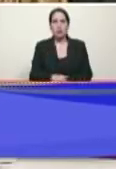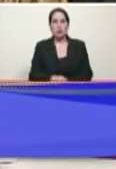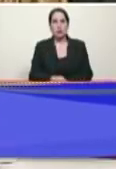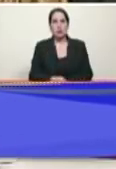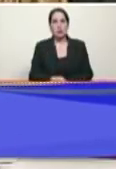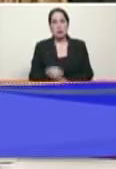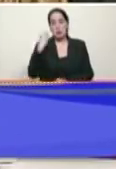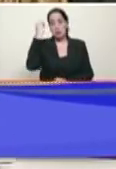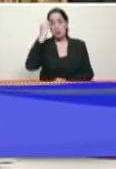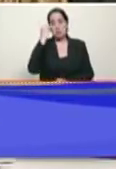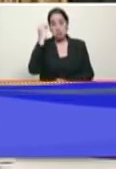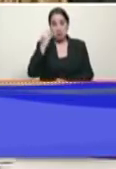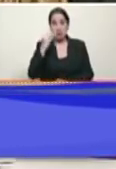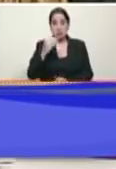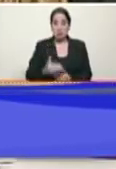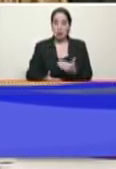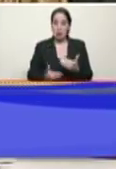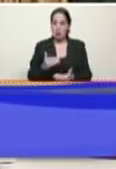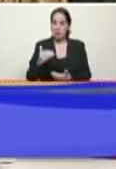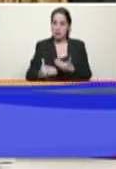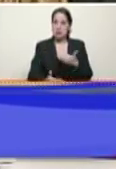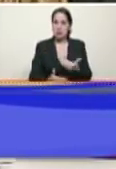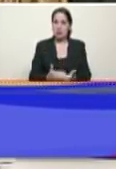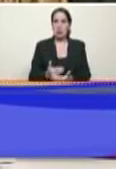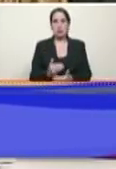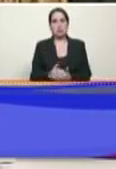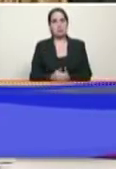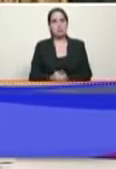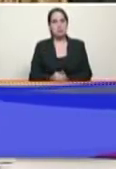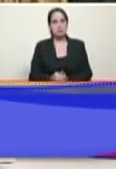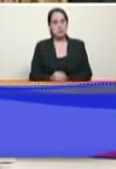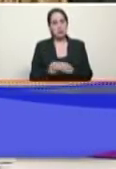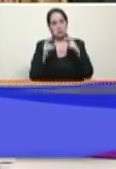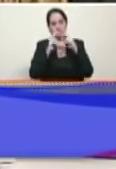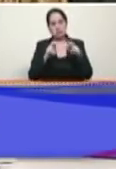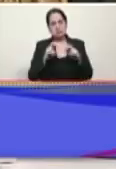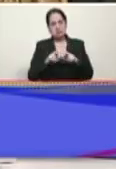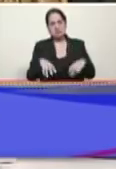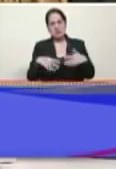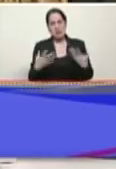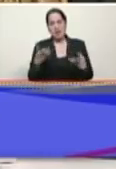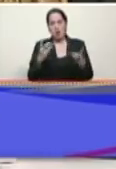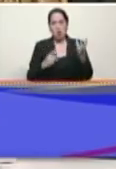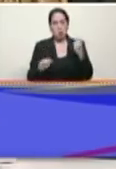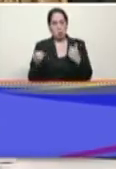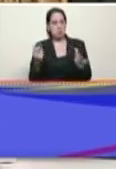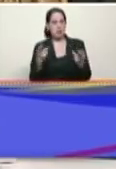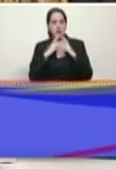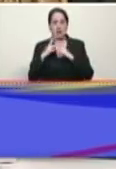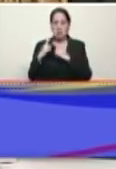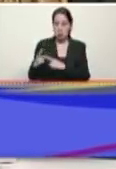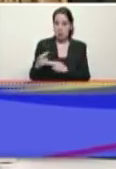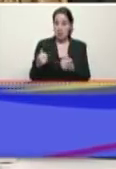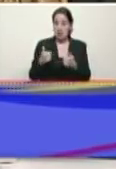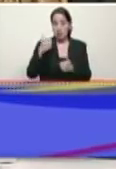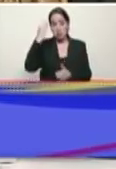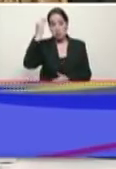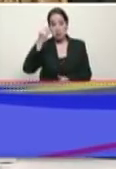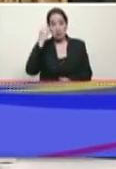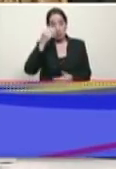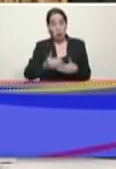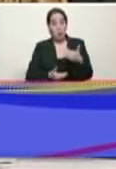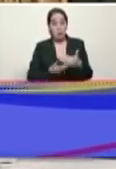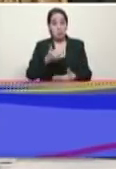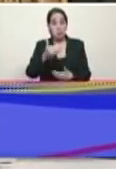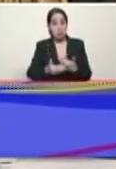avanzado. Con la misión Venezuela Bella, yo revisando los números, revisando los resultados, creo que estamos avanzando.